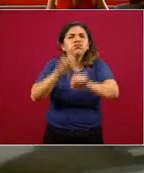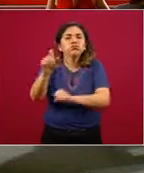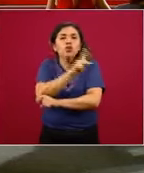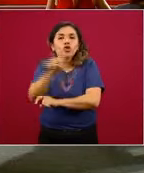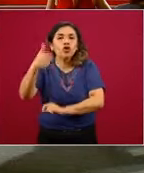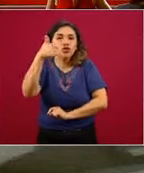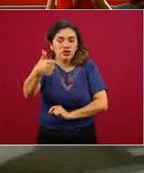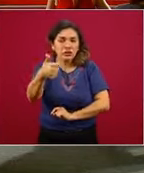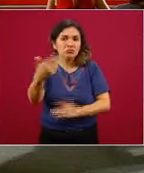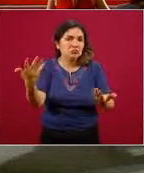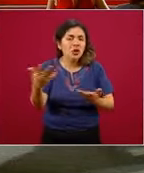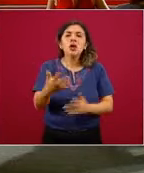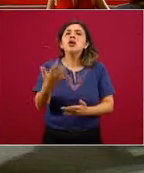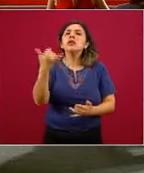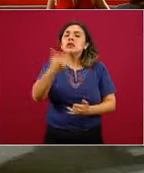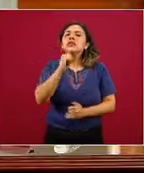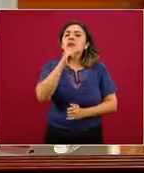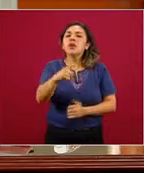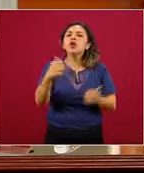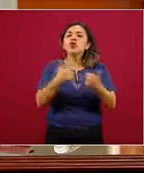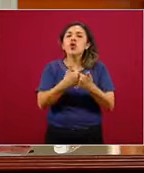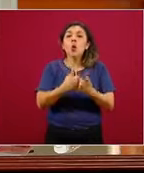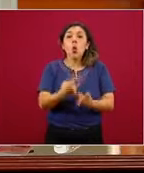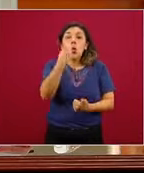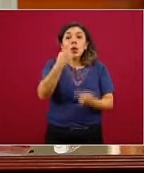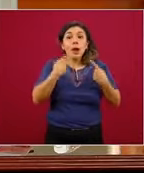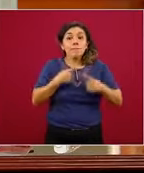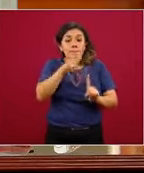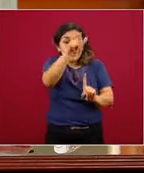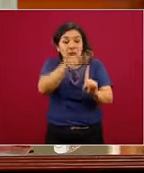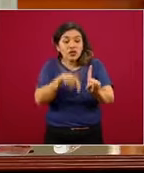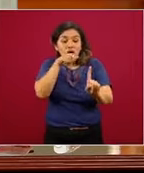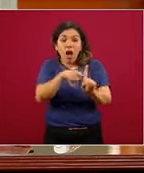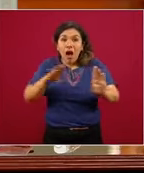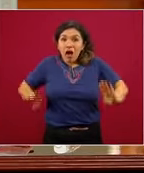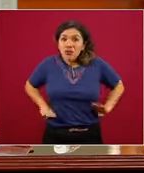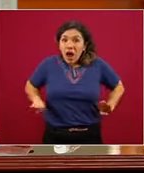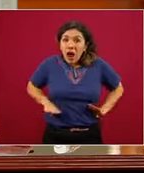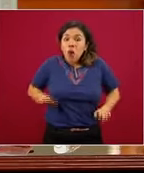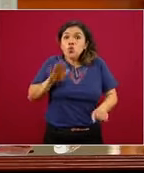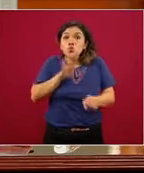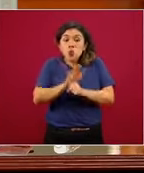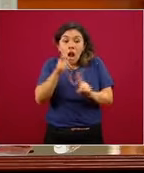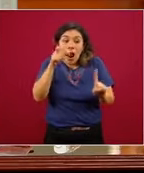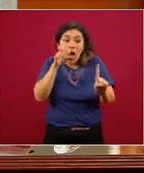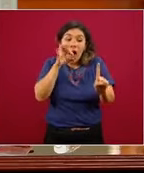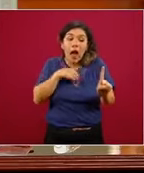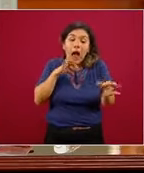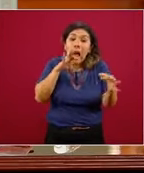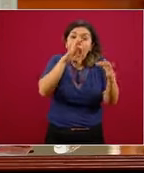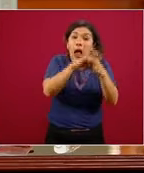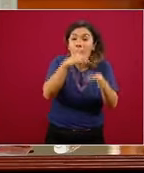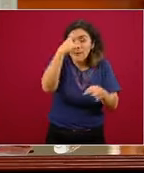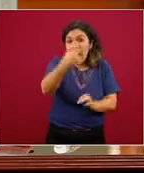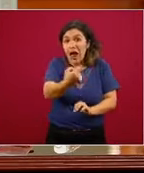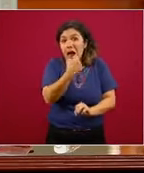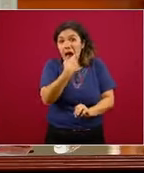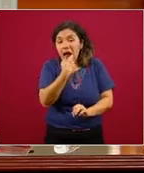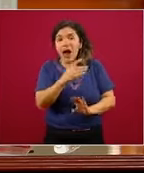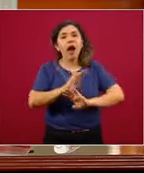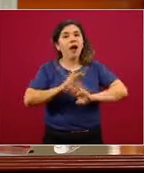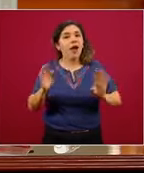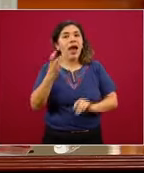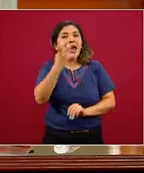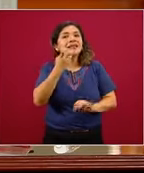decir, no necesariamente se tiene que dar a una persona con ciertas características que hace el gran cambio de este